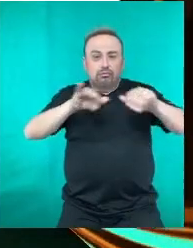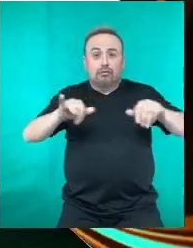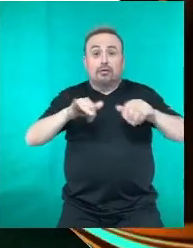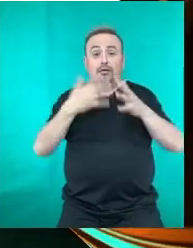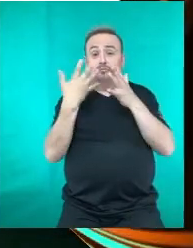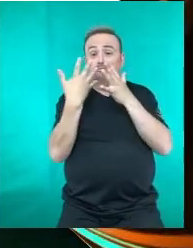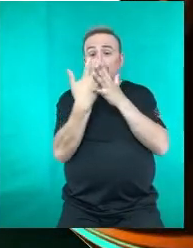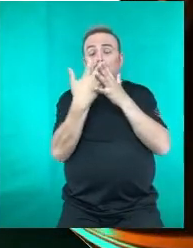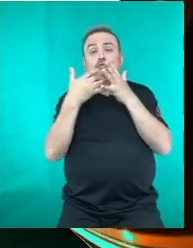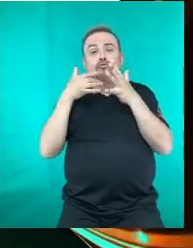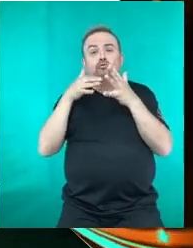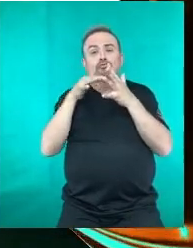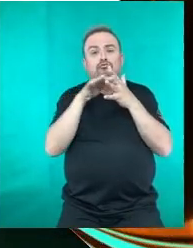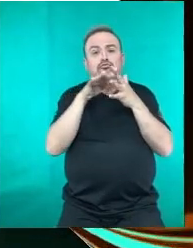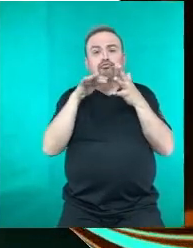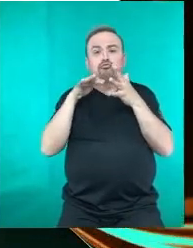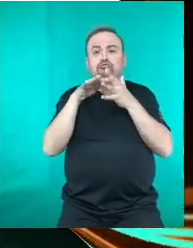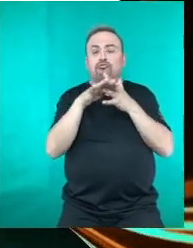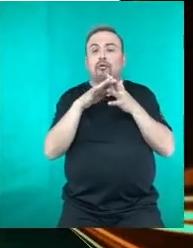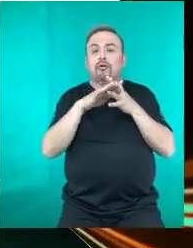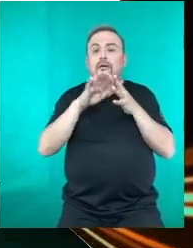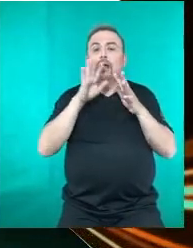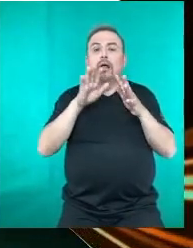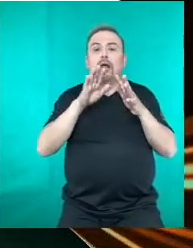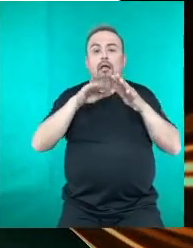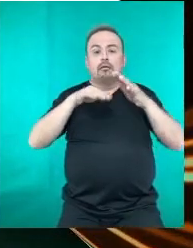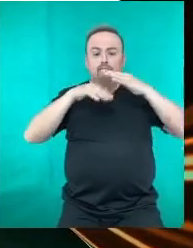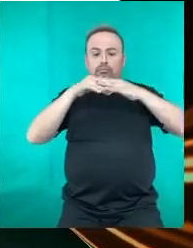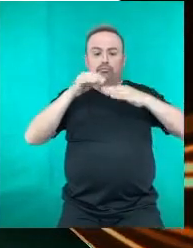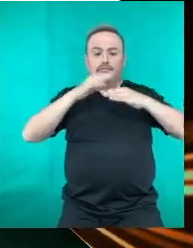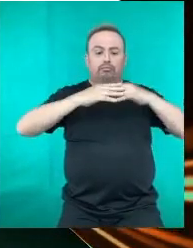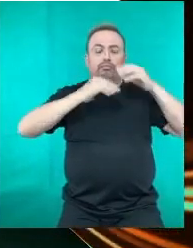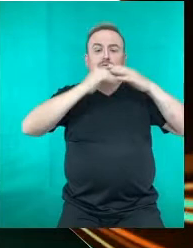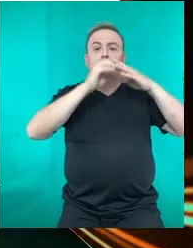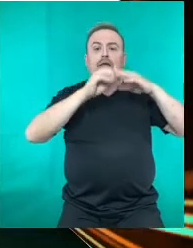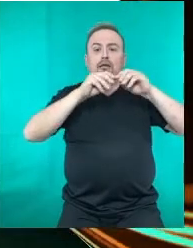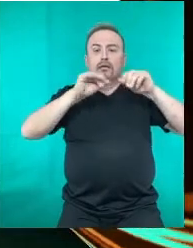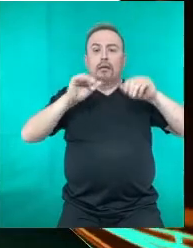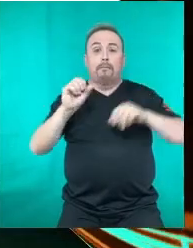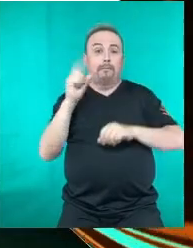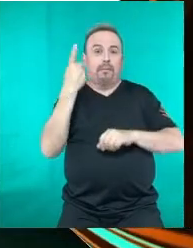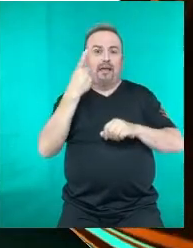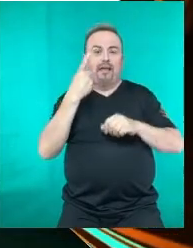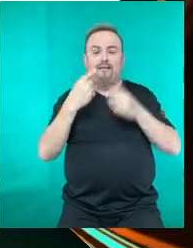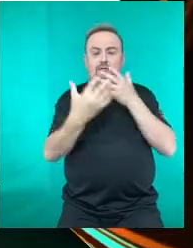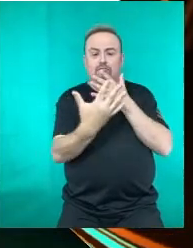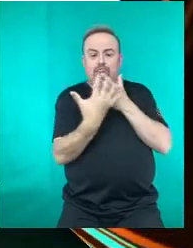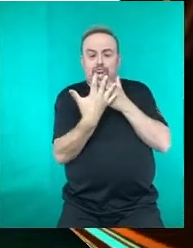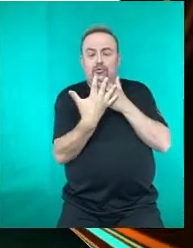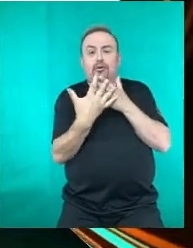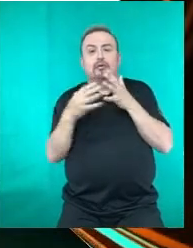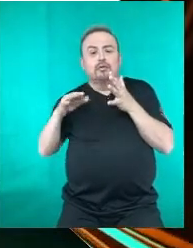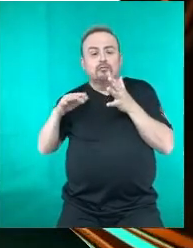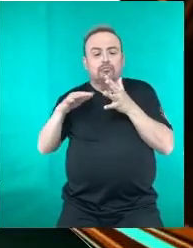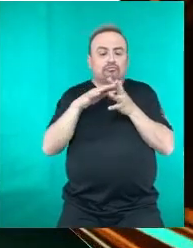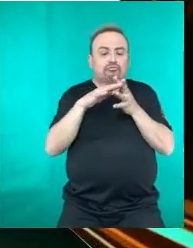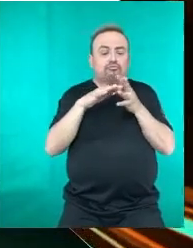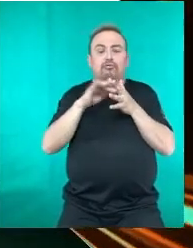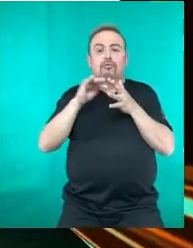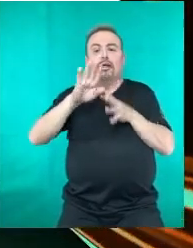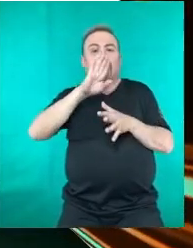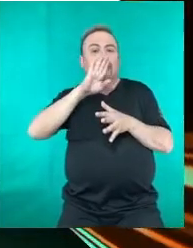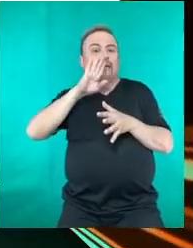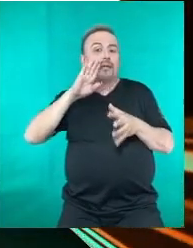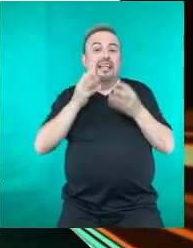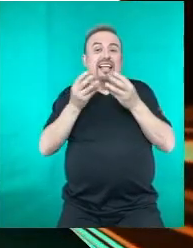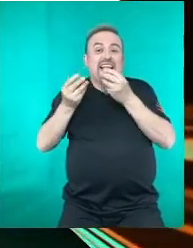filtros gravitacionales, con distintas capas de arena que hace un primer filtro. Cuando la calidad del